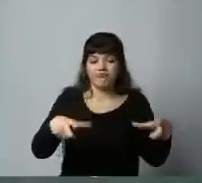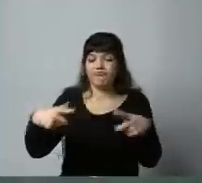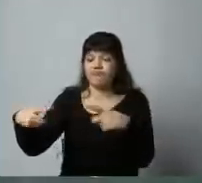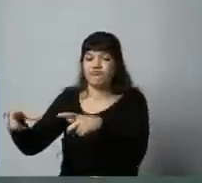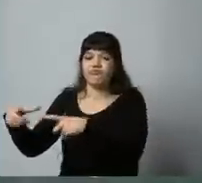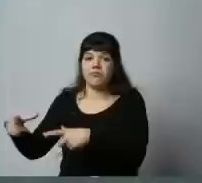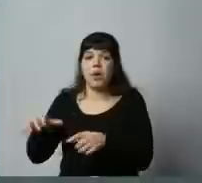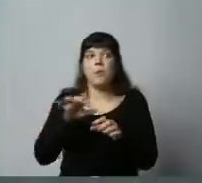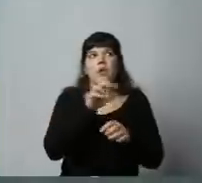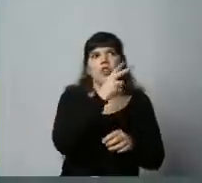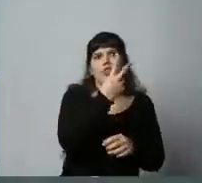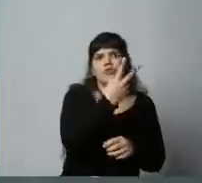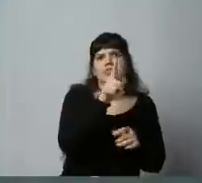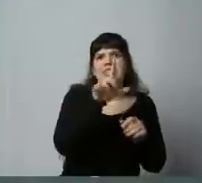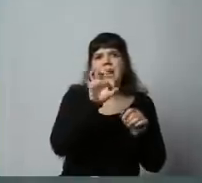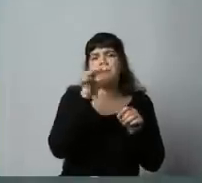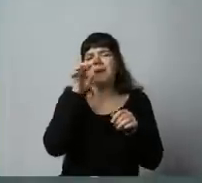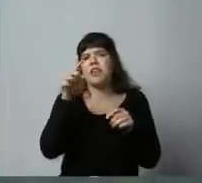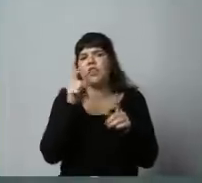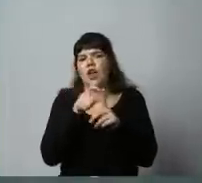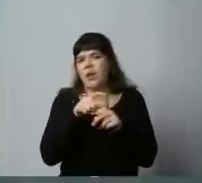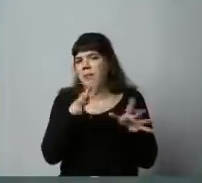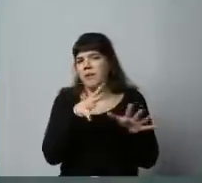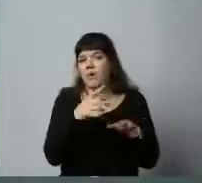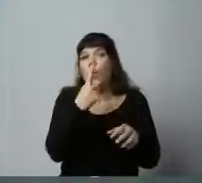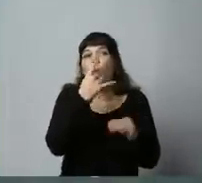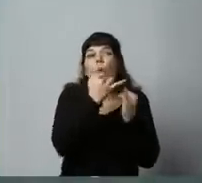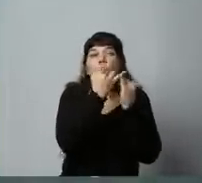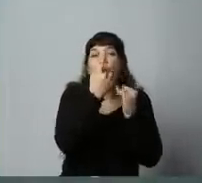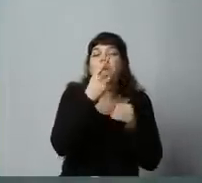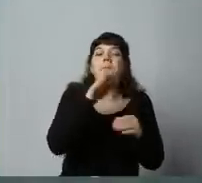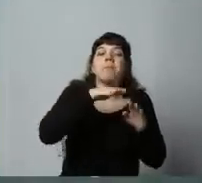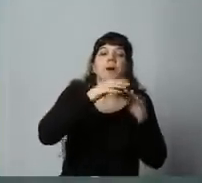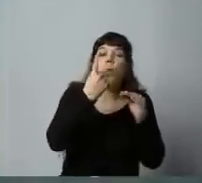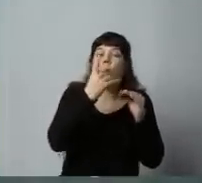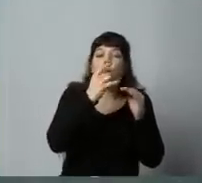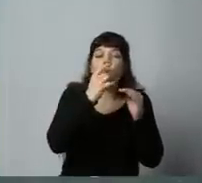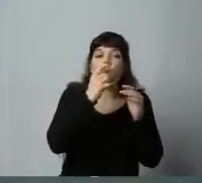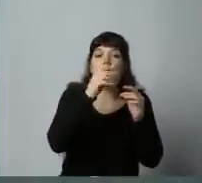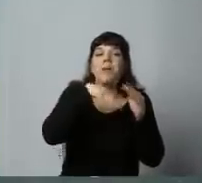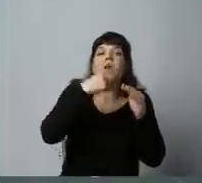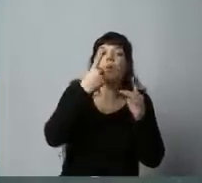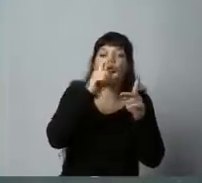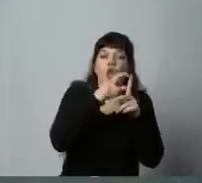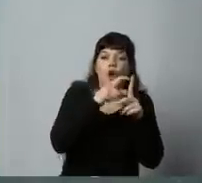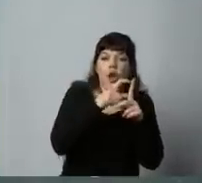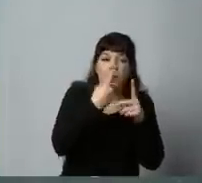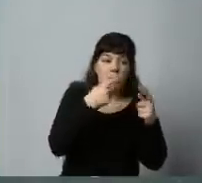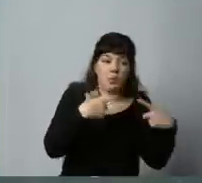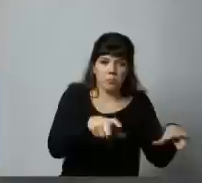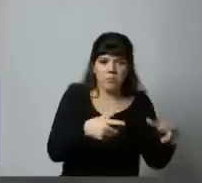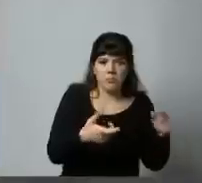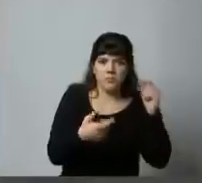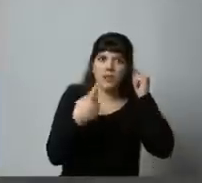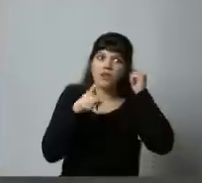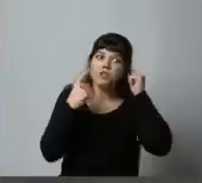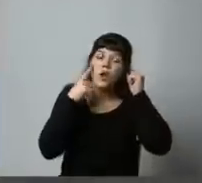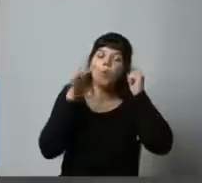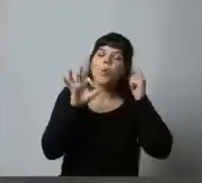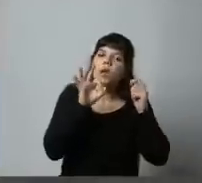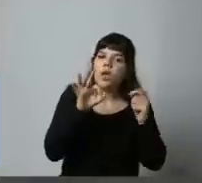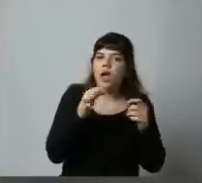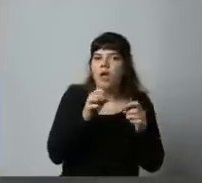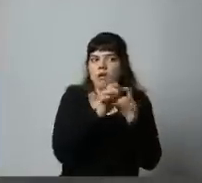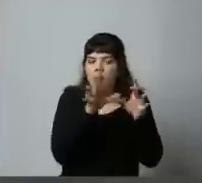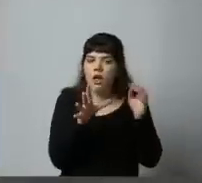270,000 por día es decir es menos de $ de promedio por por porción que hay que ser muy cuidadoso